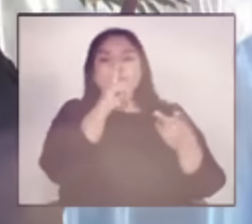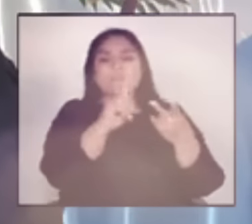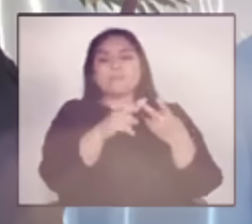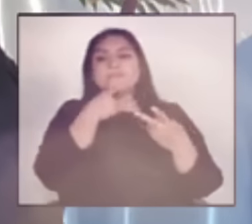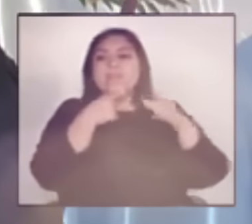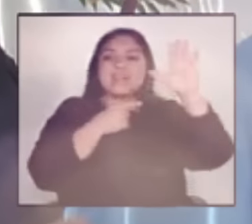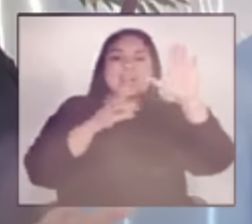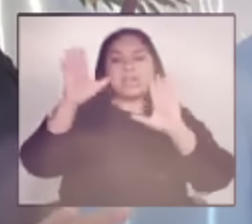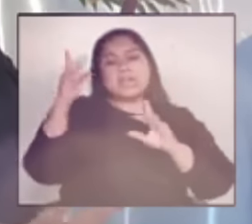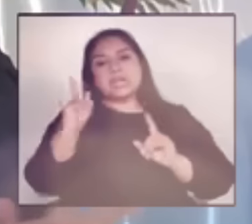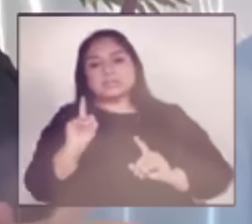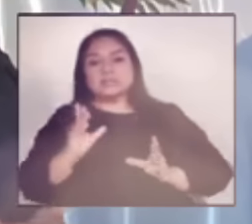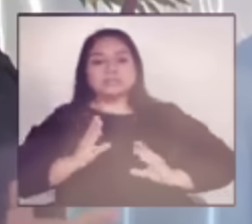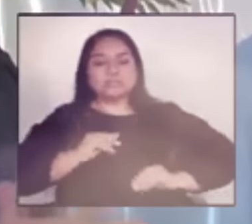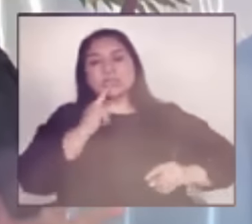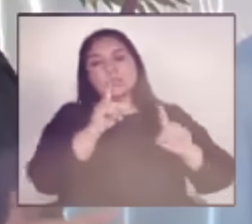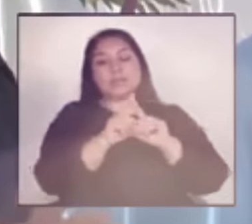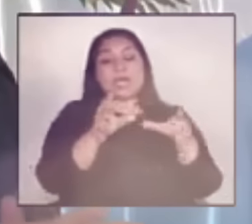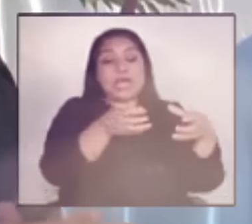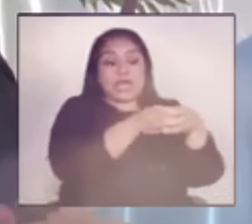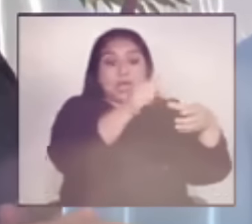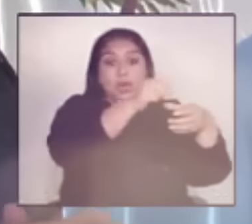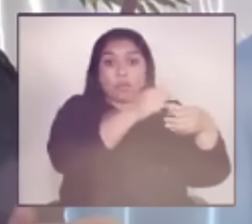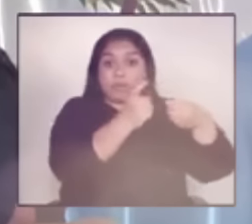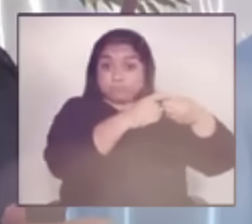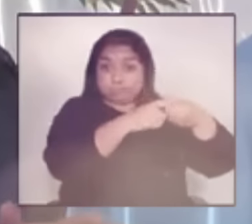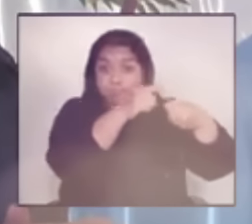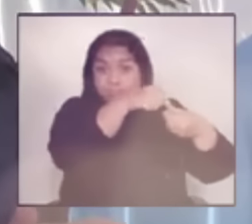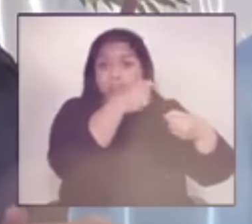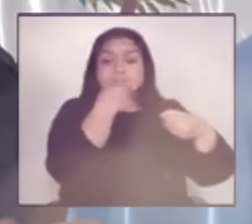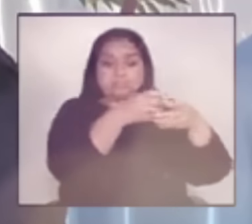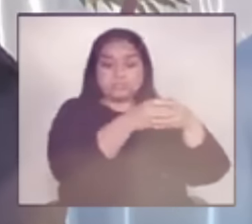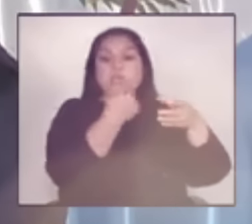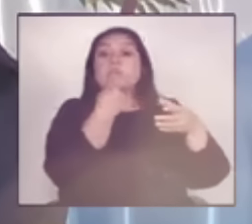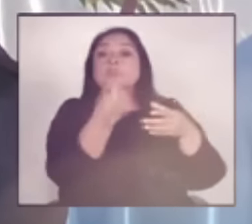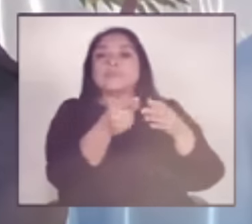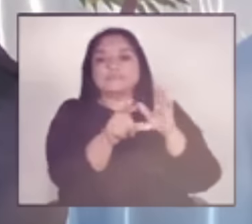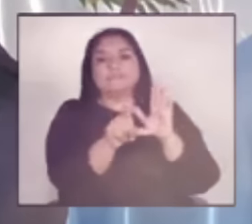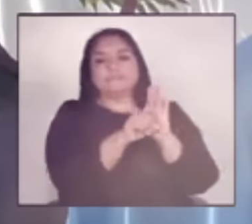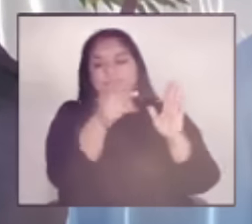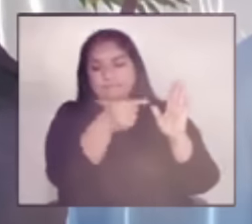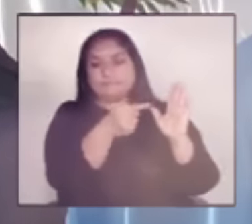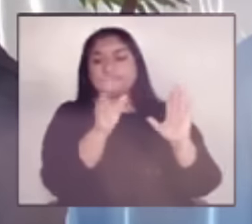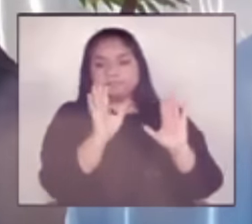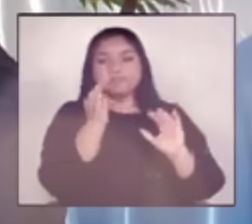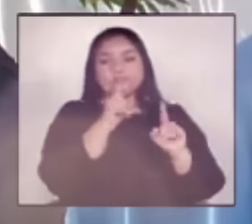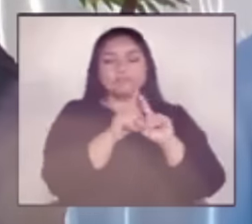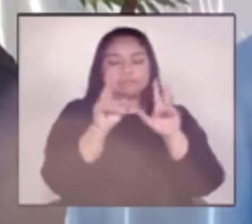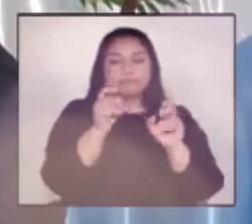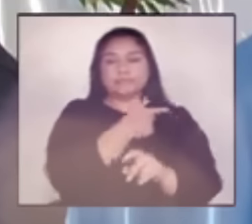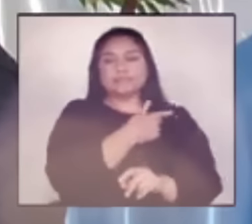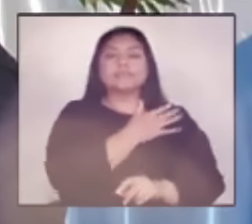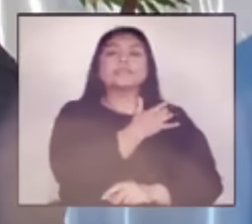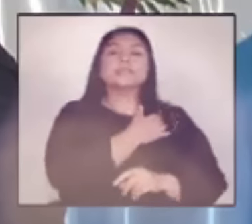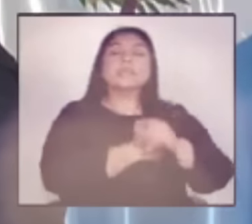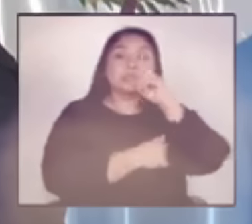objeciones y elección de ternas tal y como está establecido en la ley en la materia.